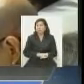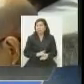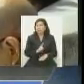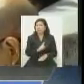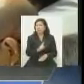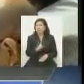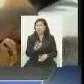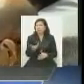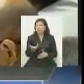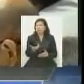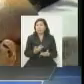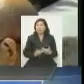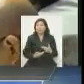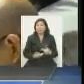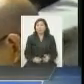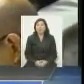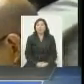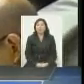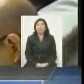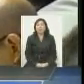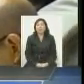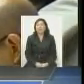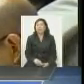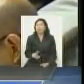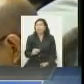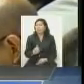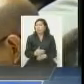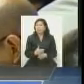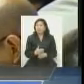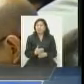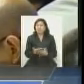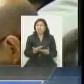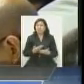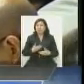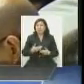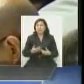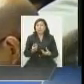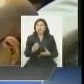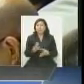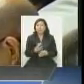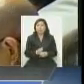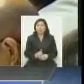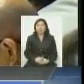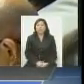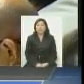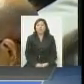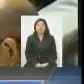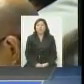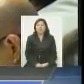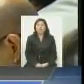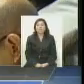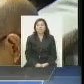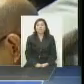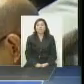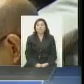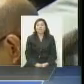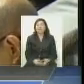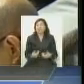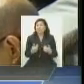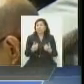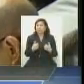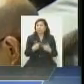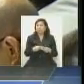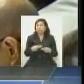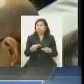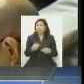precisar que el recurrente no forma parte del referido procedimiento coactivo, motivo por el cual corresponde